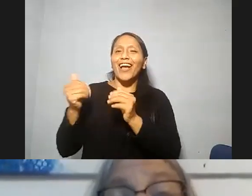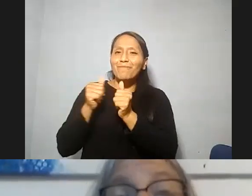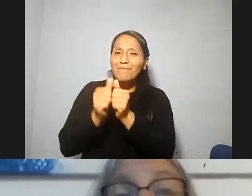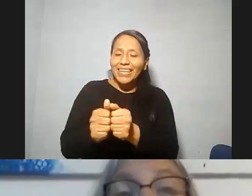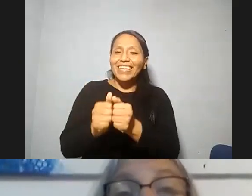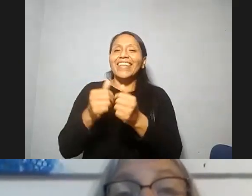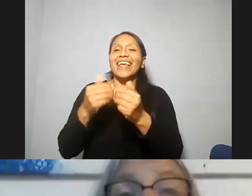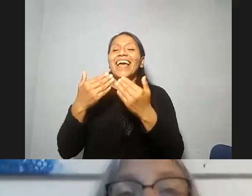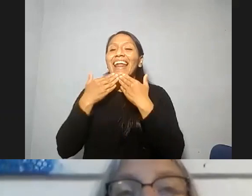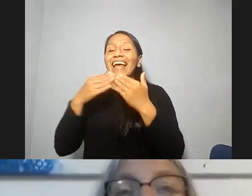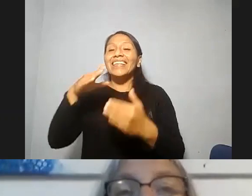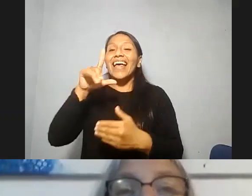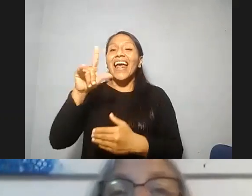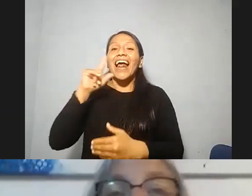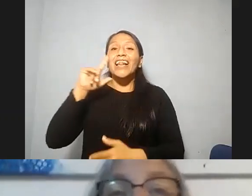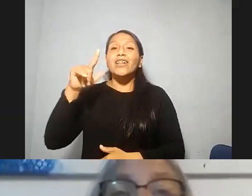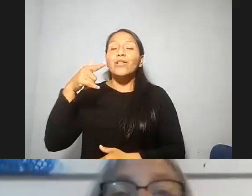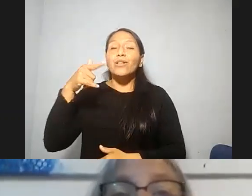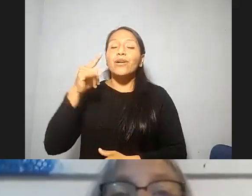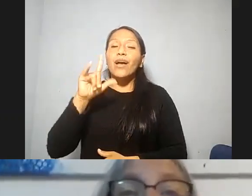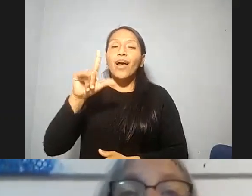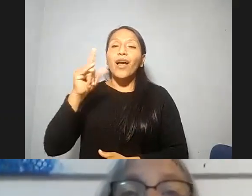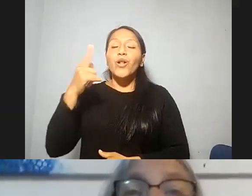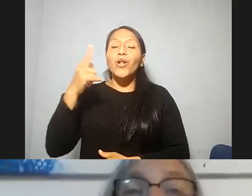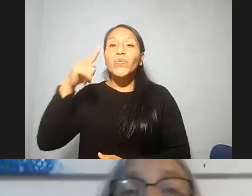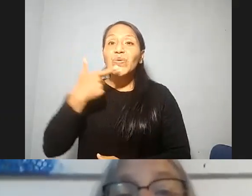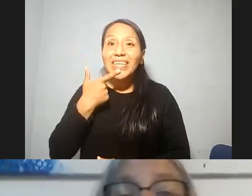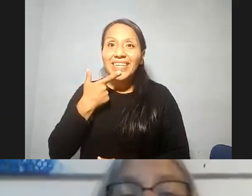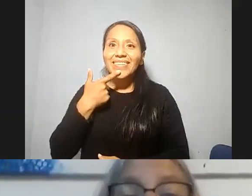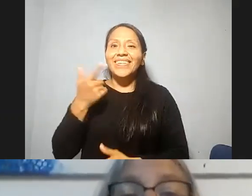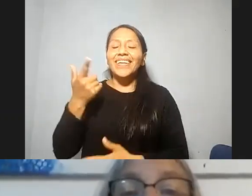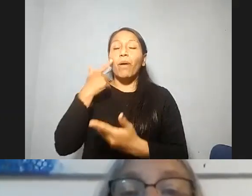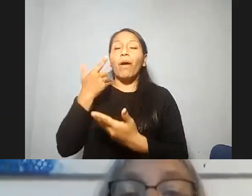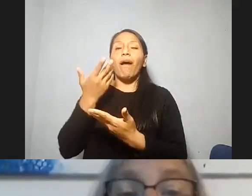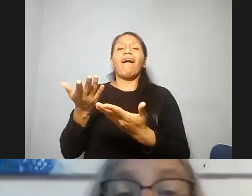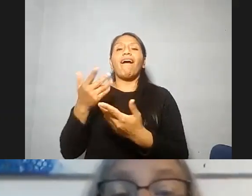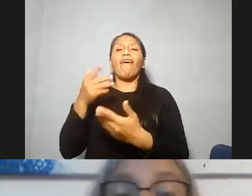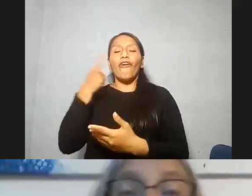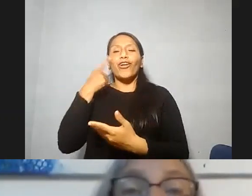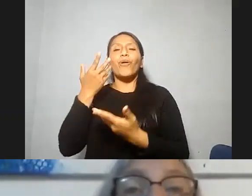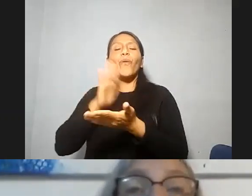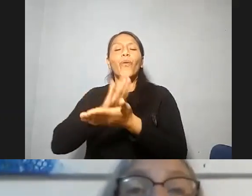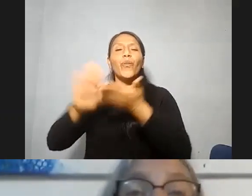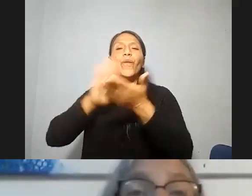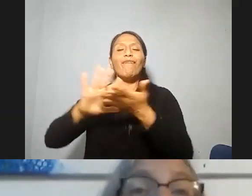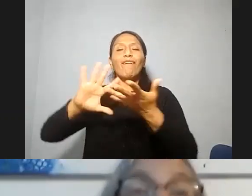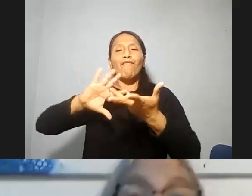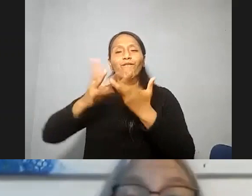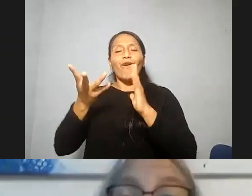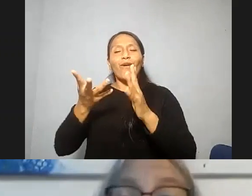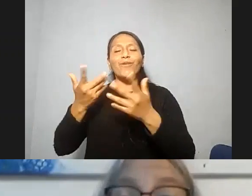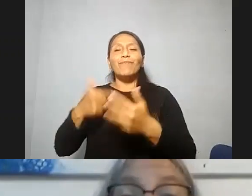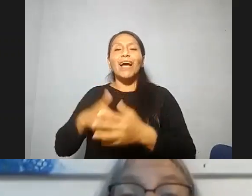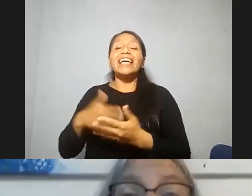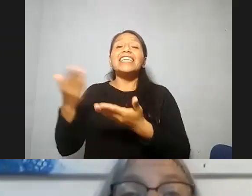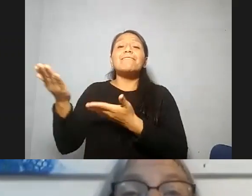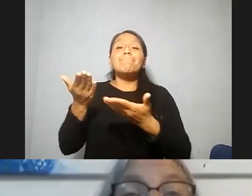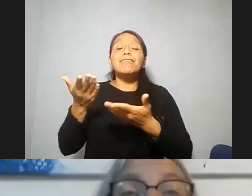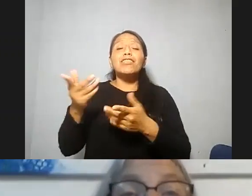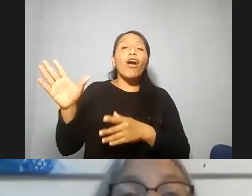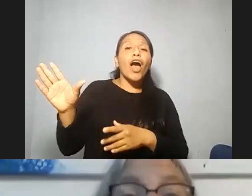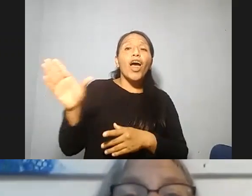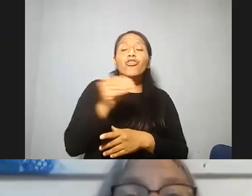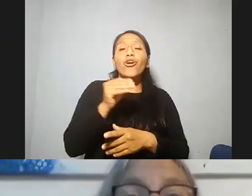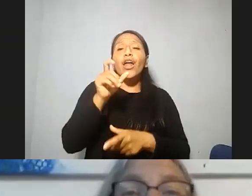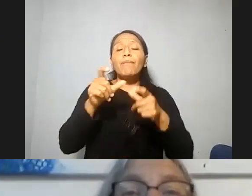Luis por esta oportunidad, que todos conozcamos un nuevo dispositivo. Invito a que todos los que estamos acá prendamos